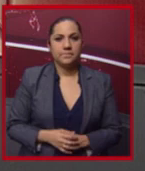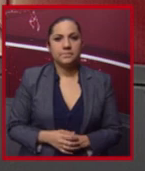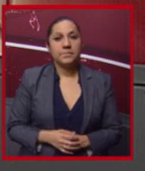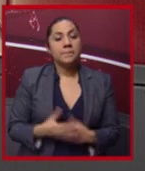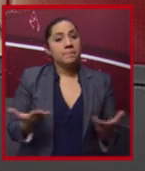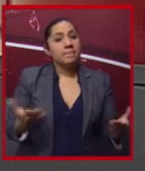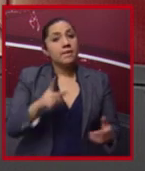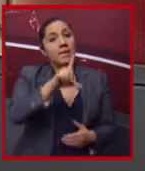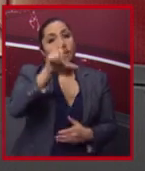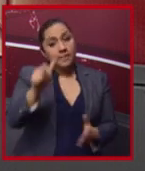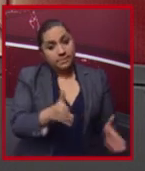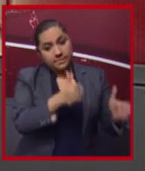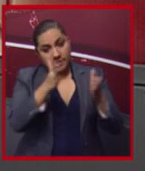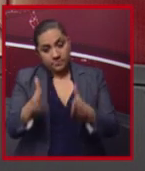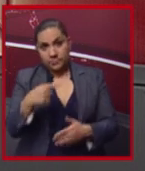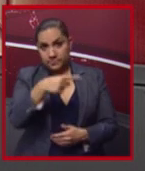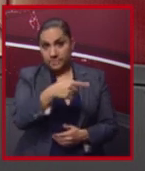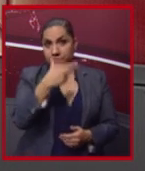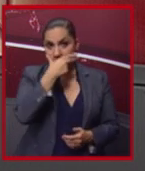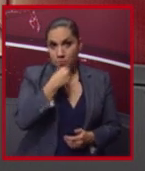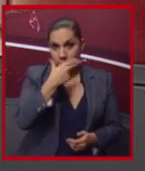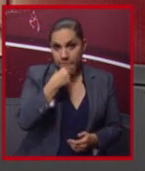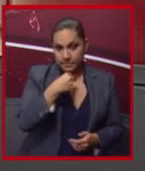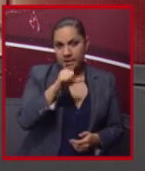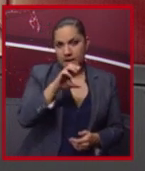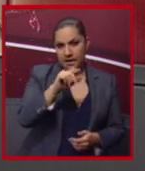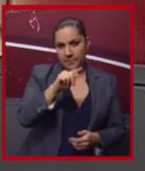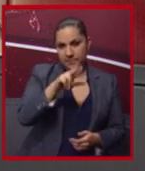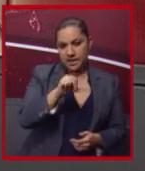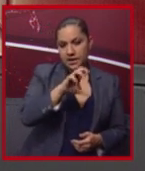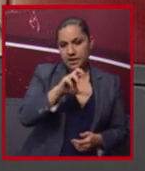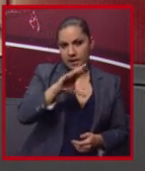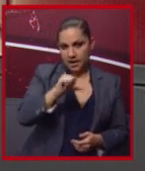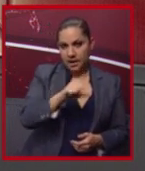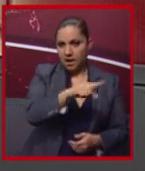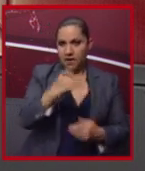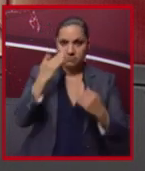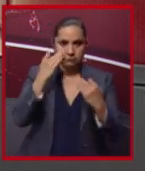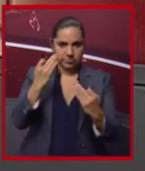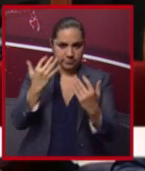Acto seguido, el ciudadano Juan Luis González Alcántara Carrancá rindió protesta ante el Pleno.